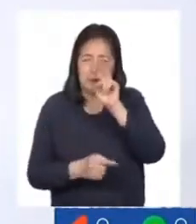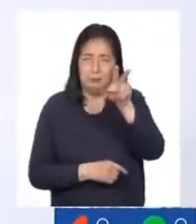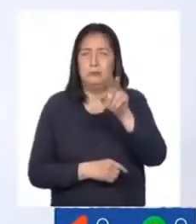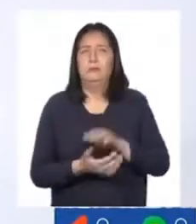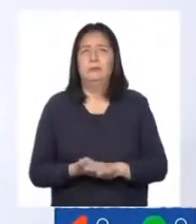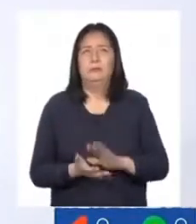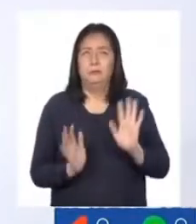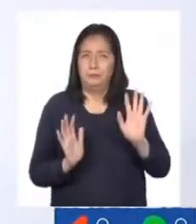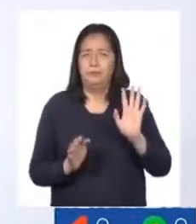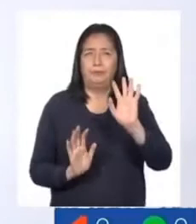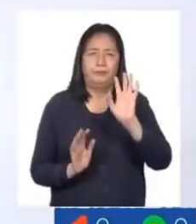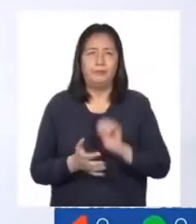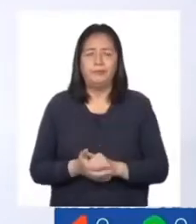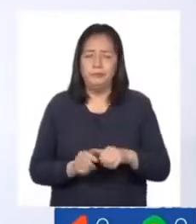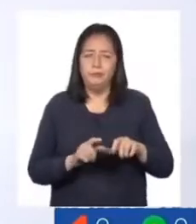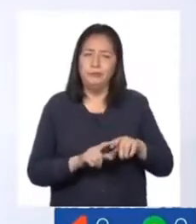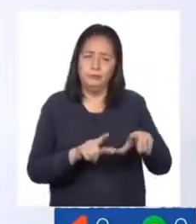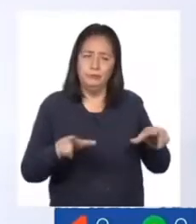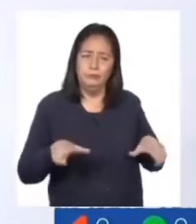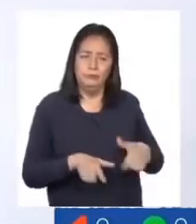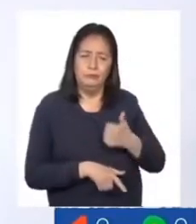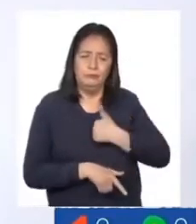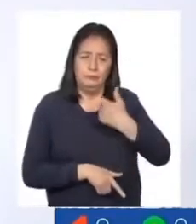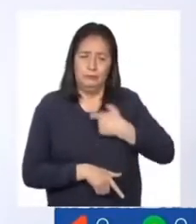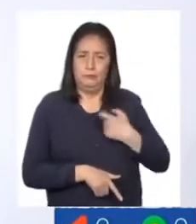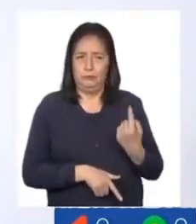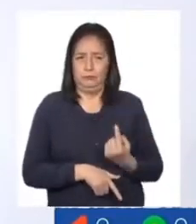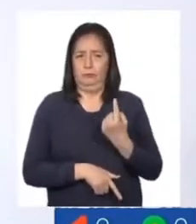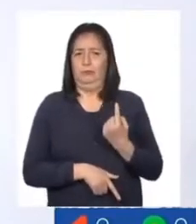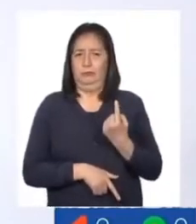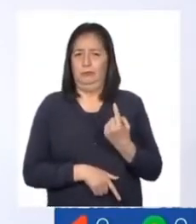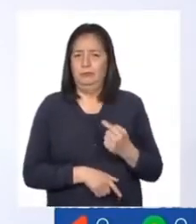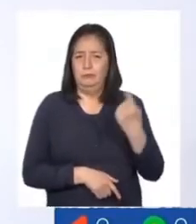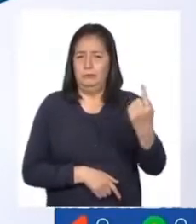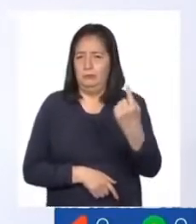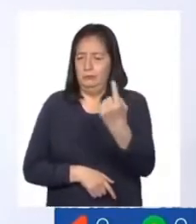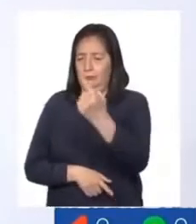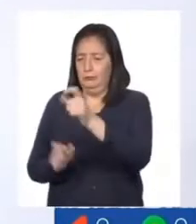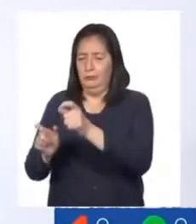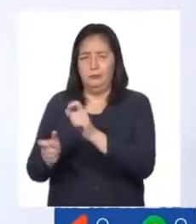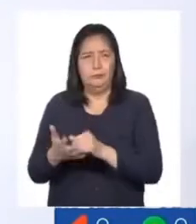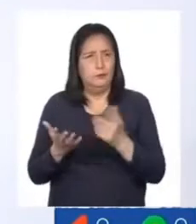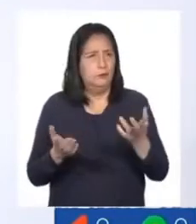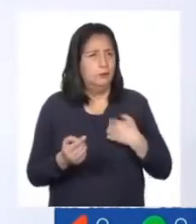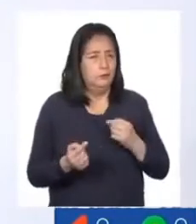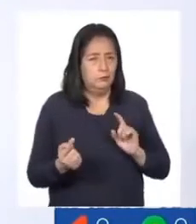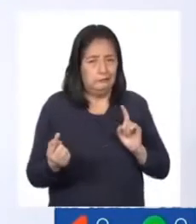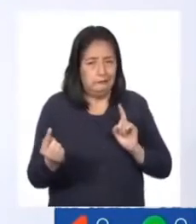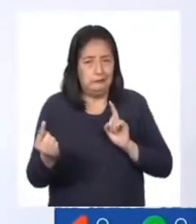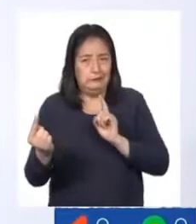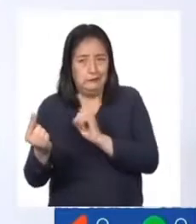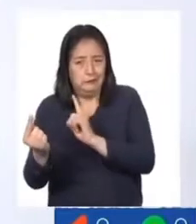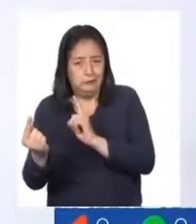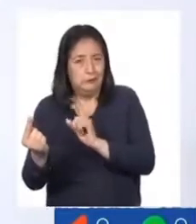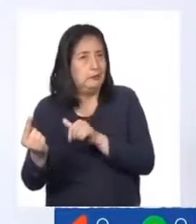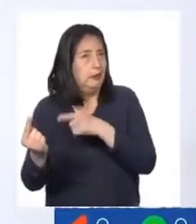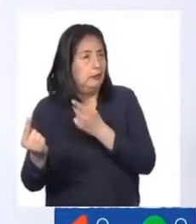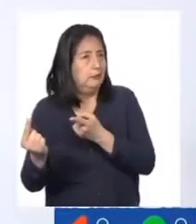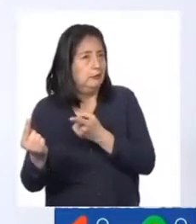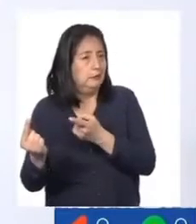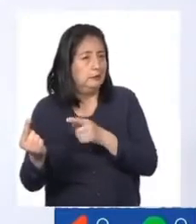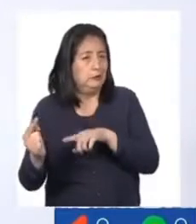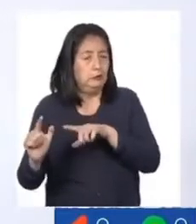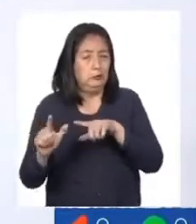Veamos, si bien es cierto que el espacio personal es único en cada uno de nosotros, si nos acercamos a alguien más,